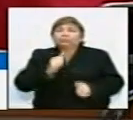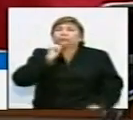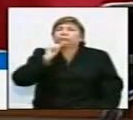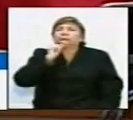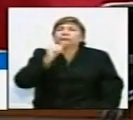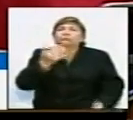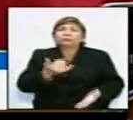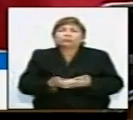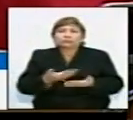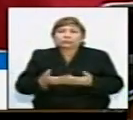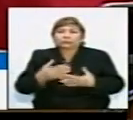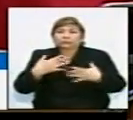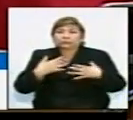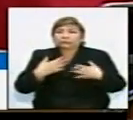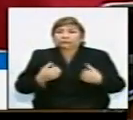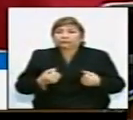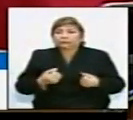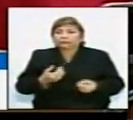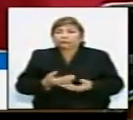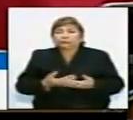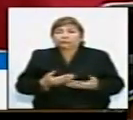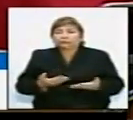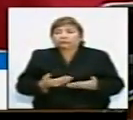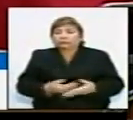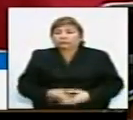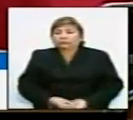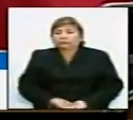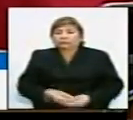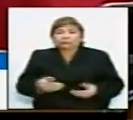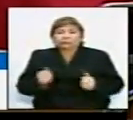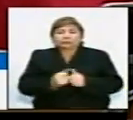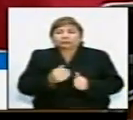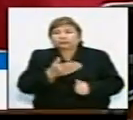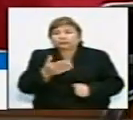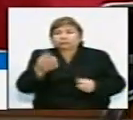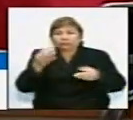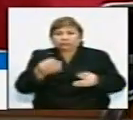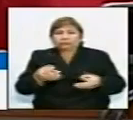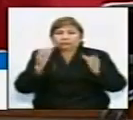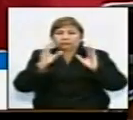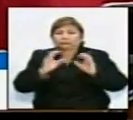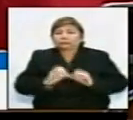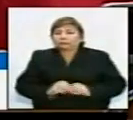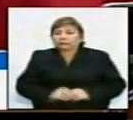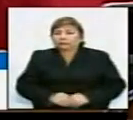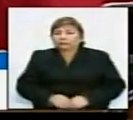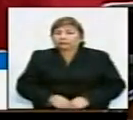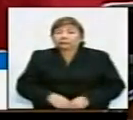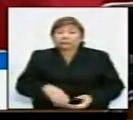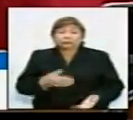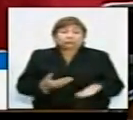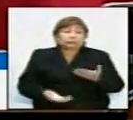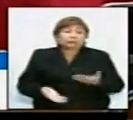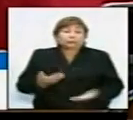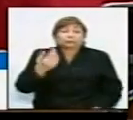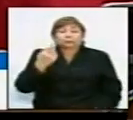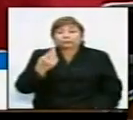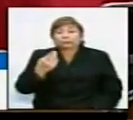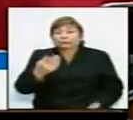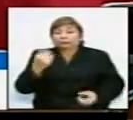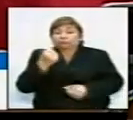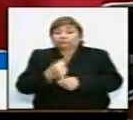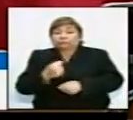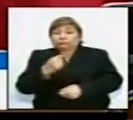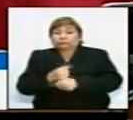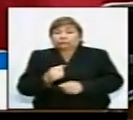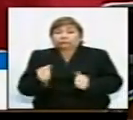falta de salud en las personas porque estamos usando productos que no son los adecuados. Y creo que ahí hay una oportunidad de trabajar